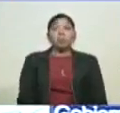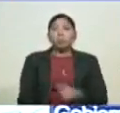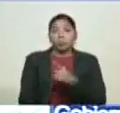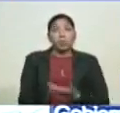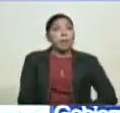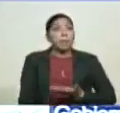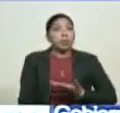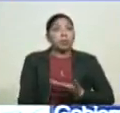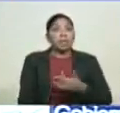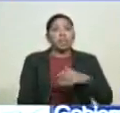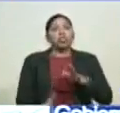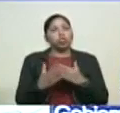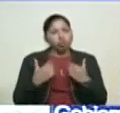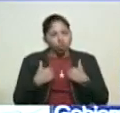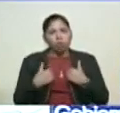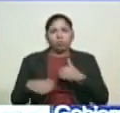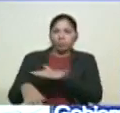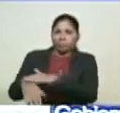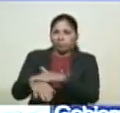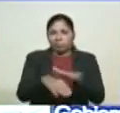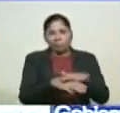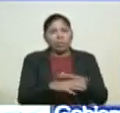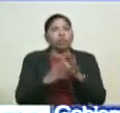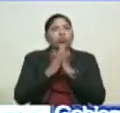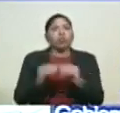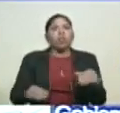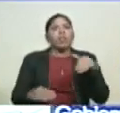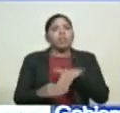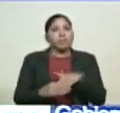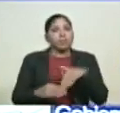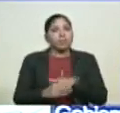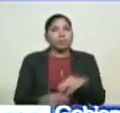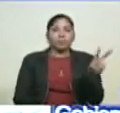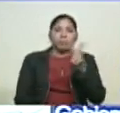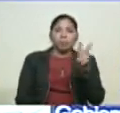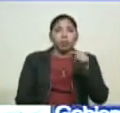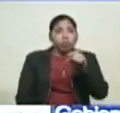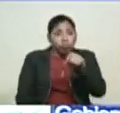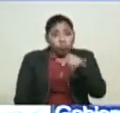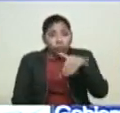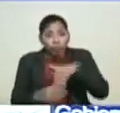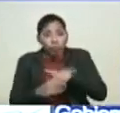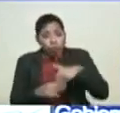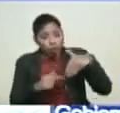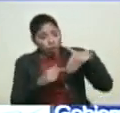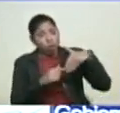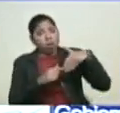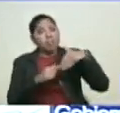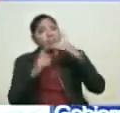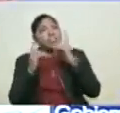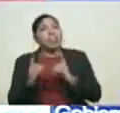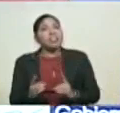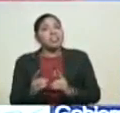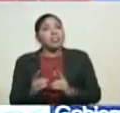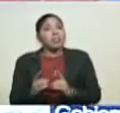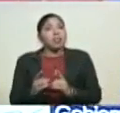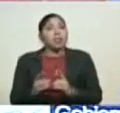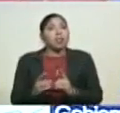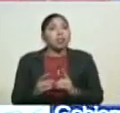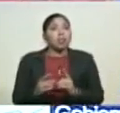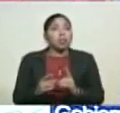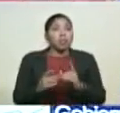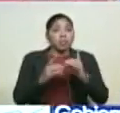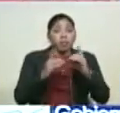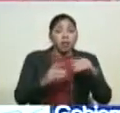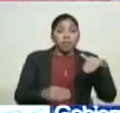Yo llamo a todos los venezolanos, a todas las venezolanas. Tu voto decide, votos o balas.